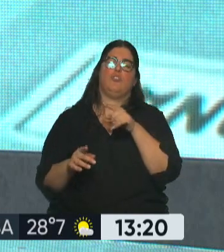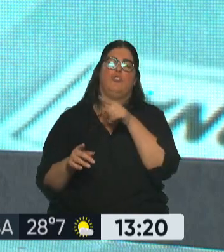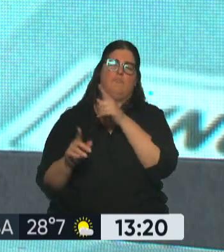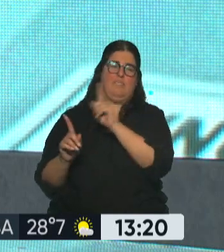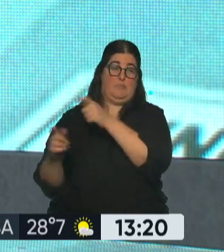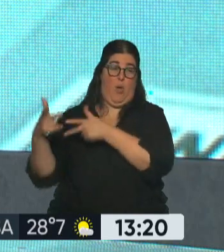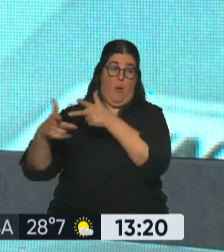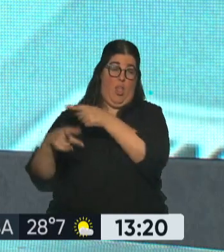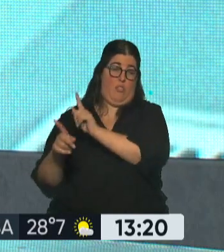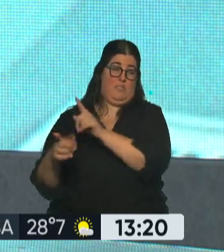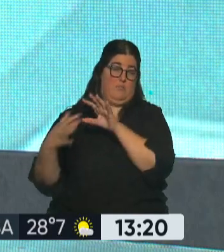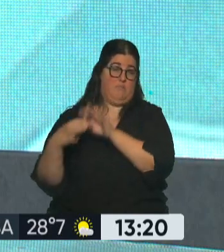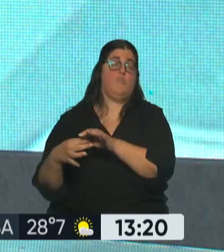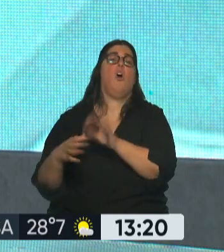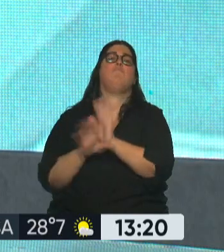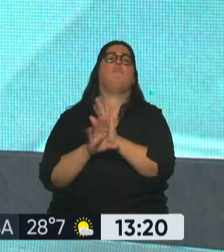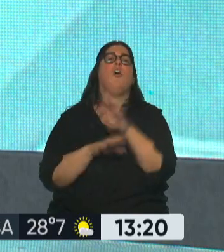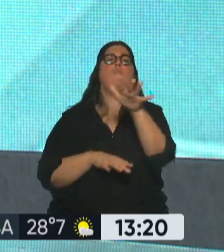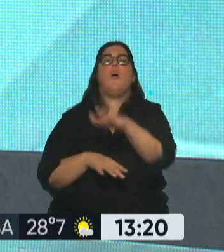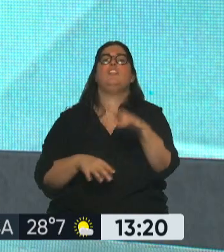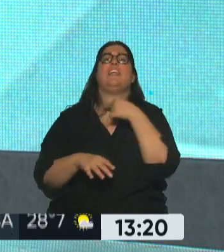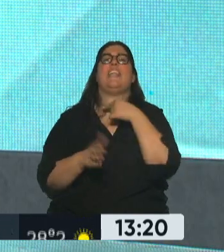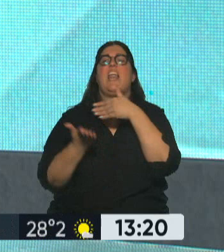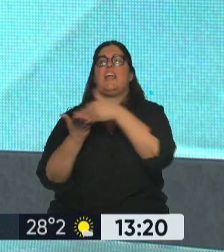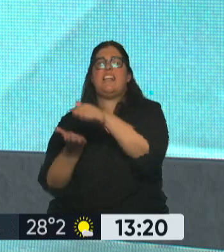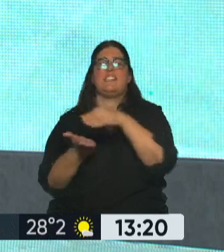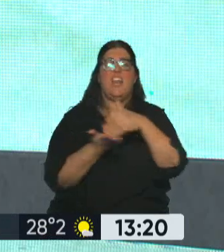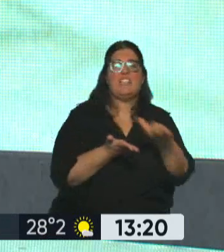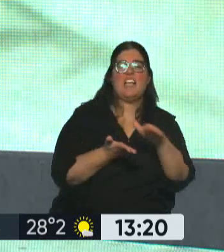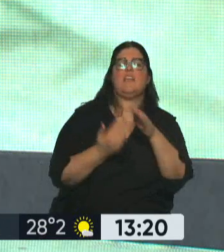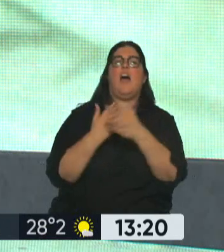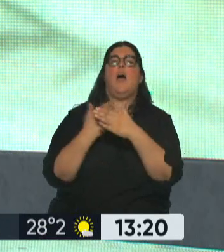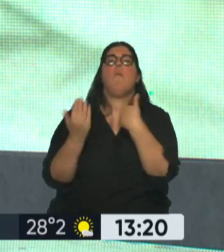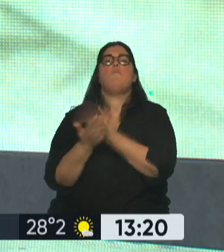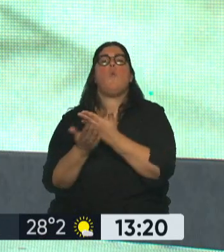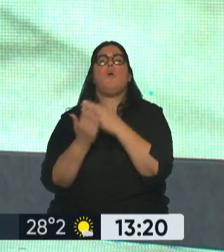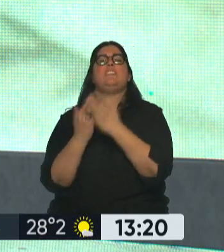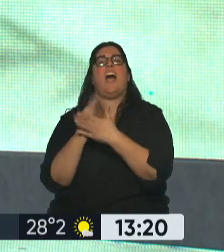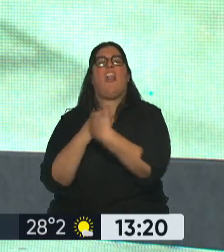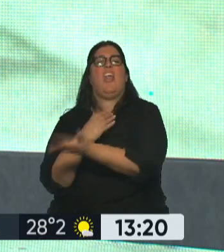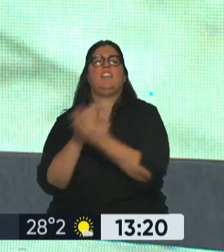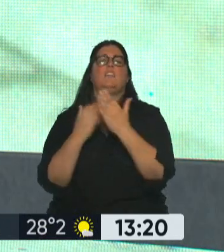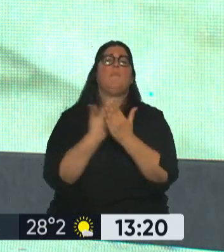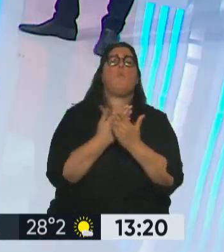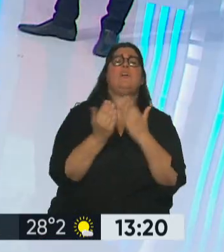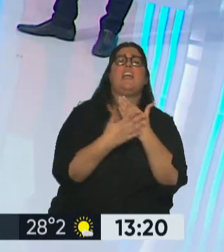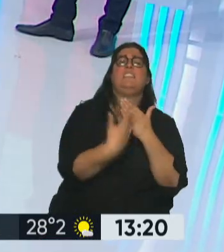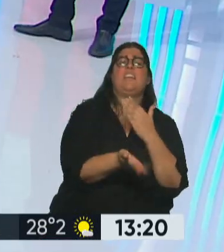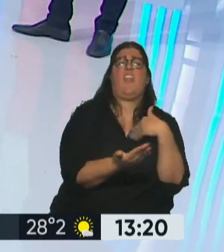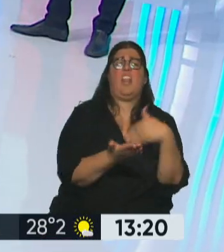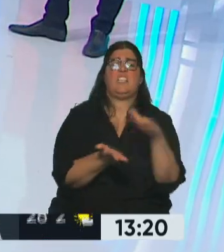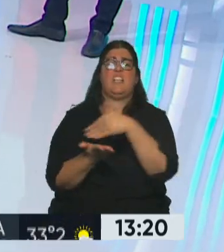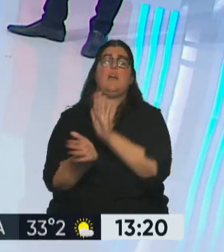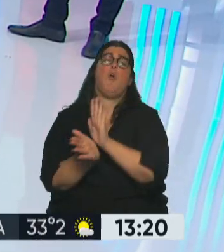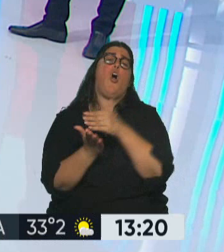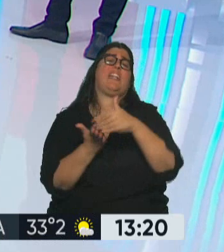cómo hay una suerte de cómo rechazar ambos proyectos es una forma también de rechazar a la política tradicional. Posiblemente va a ir en crecimiento,